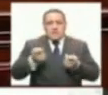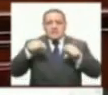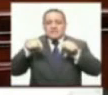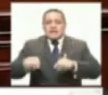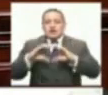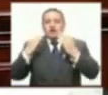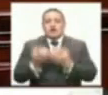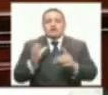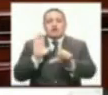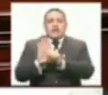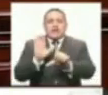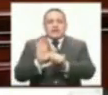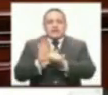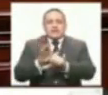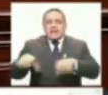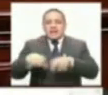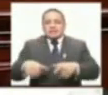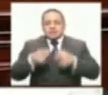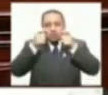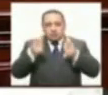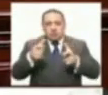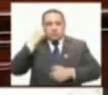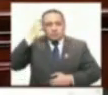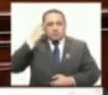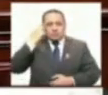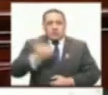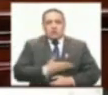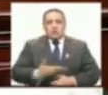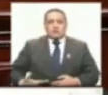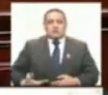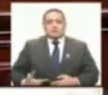Congreso en legislar y ejercer el control político al gobierno.